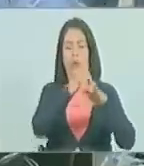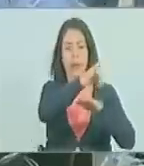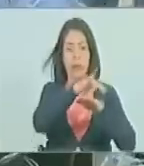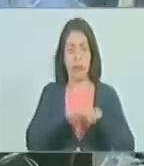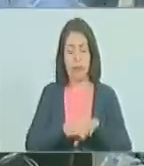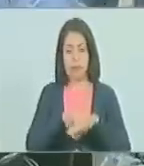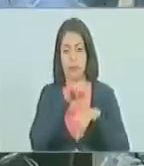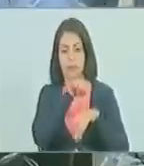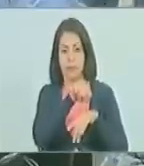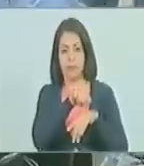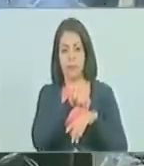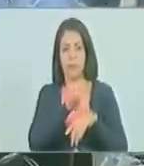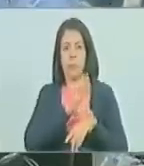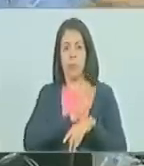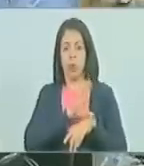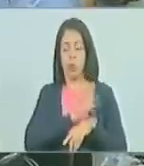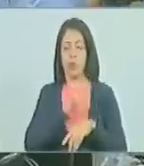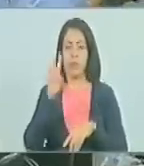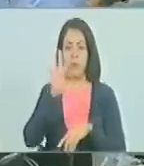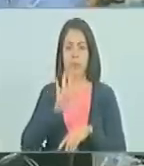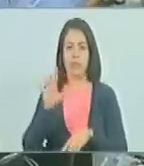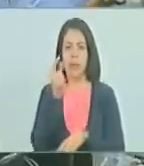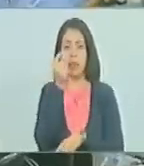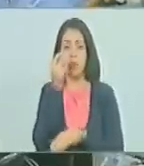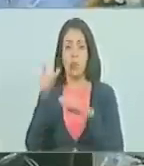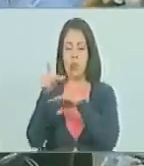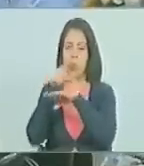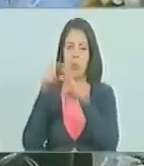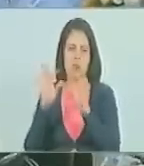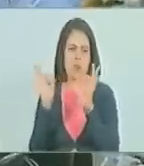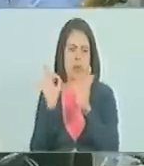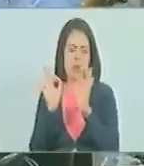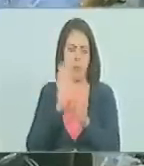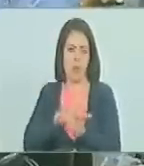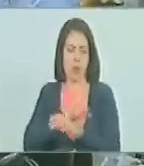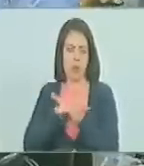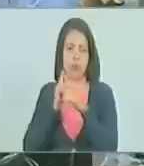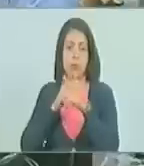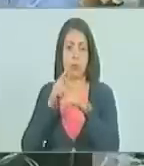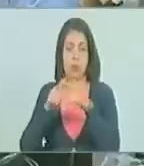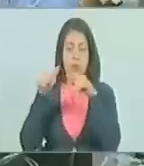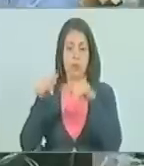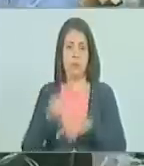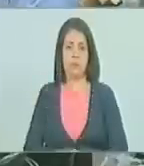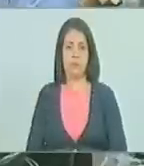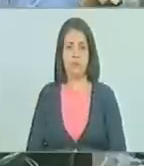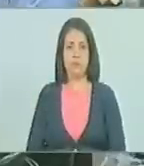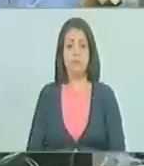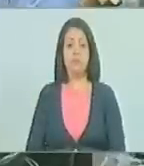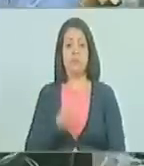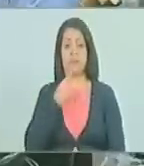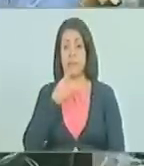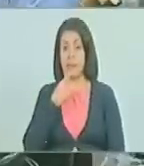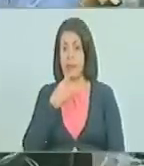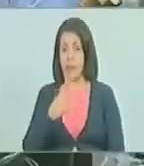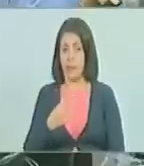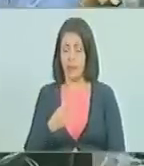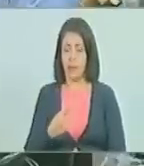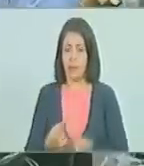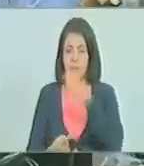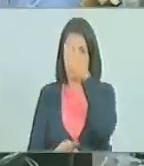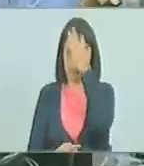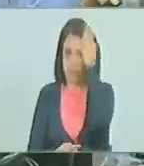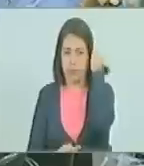Londres, es de los venezolanos, no es de ningún gobierno. Y por eso aquellos que apuestan